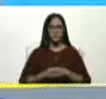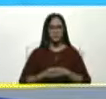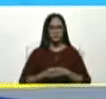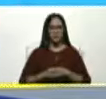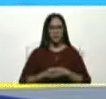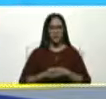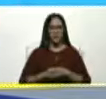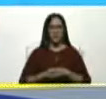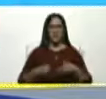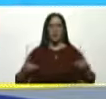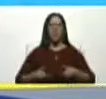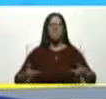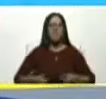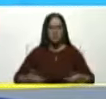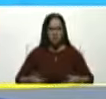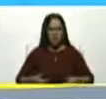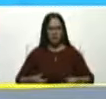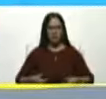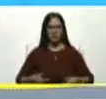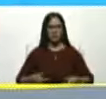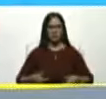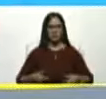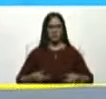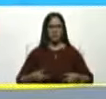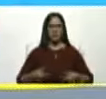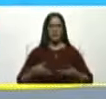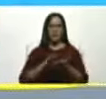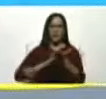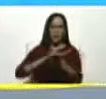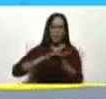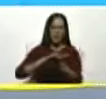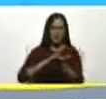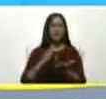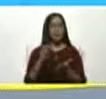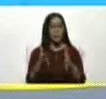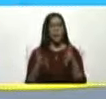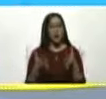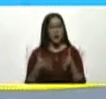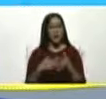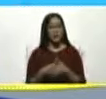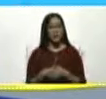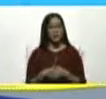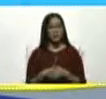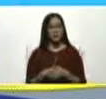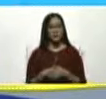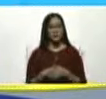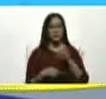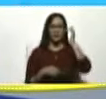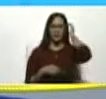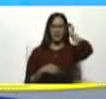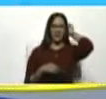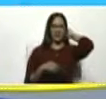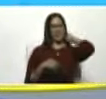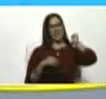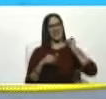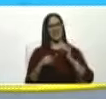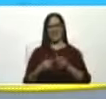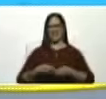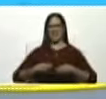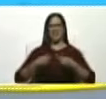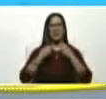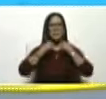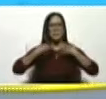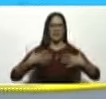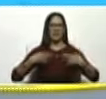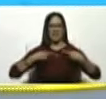con las vísceras de la recuperación que hemos logrado y que es un despilfarro de